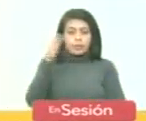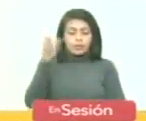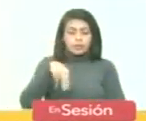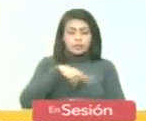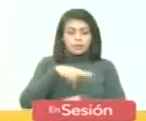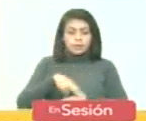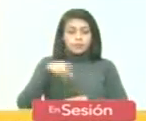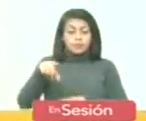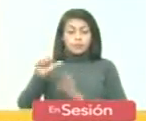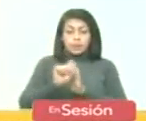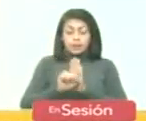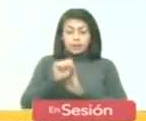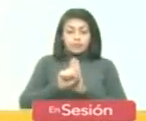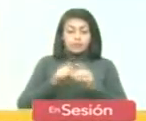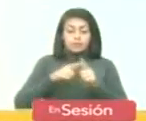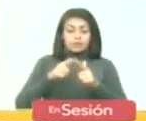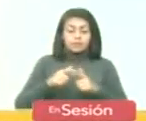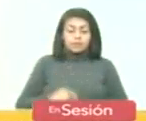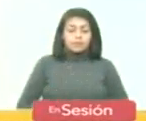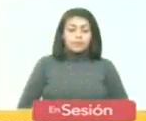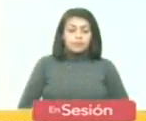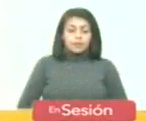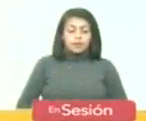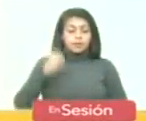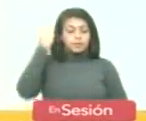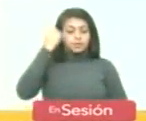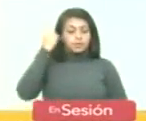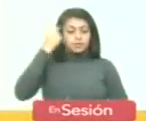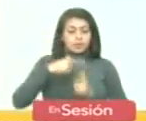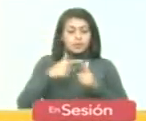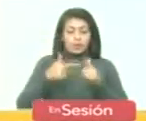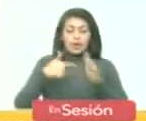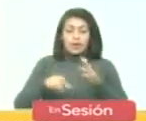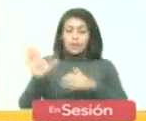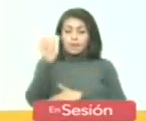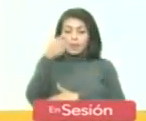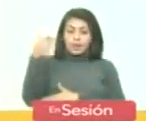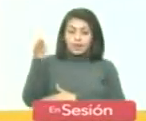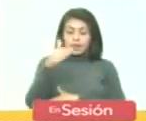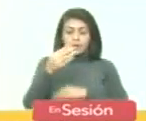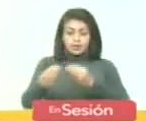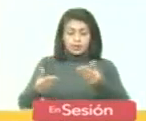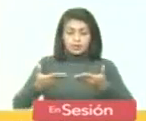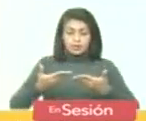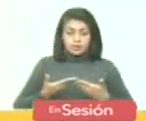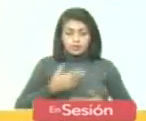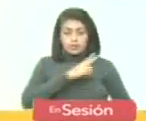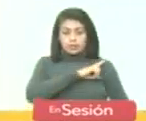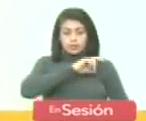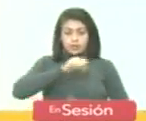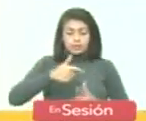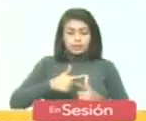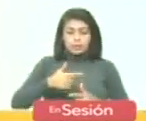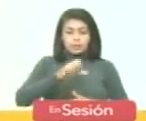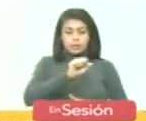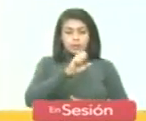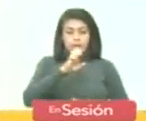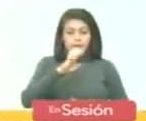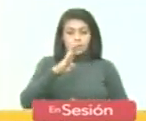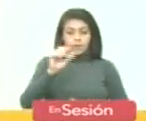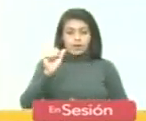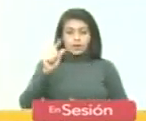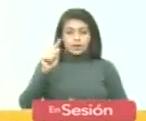de esos símbolos fundamentales. Considerando que el tricolor nacional fue traído por el generalísimo Sebastián Francisco